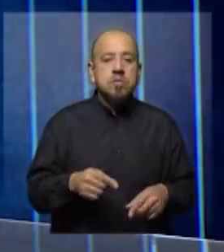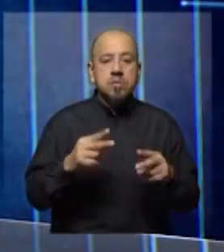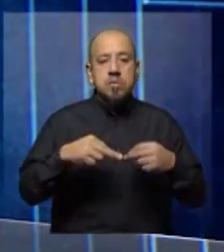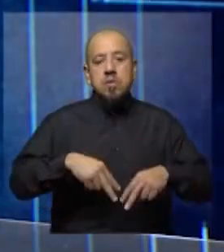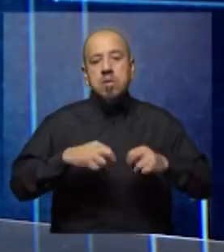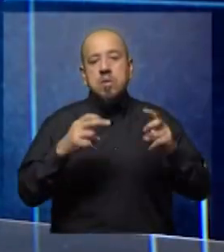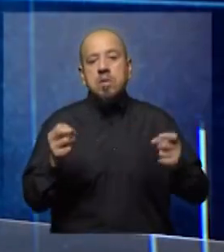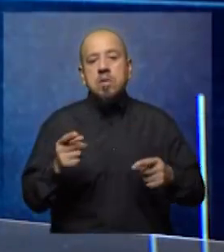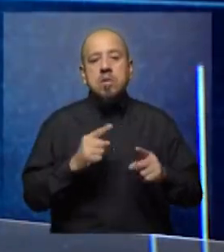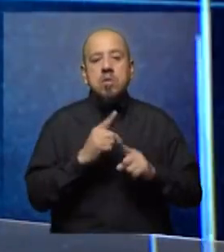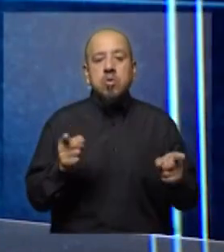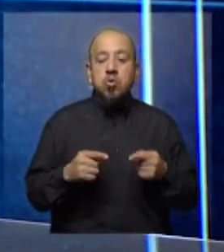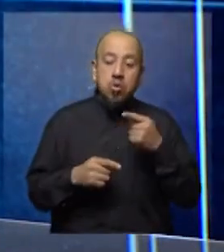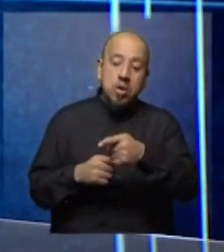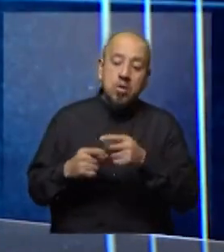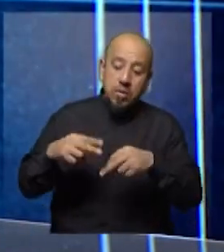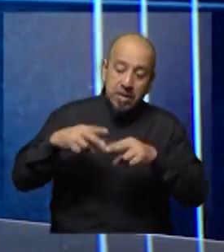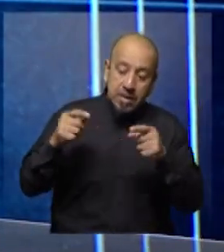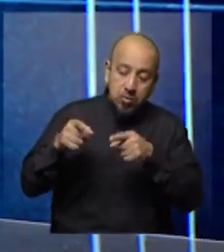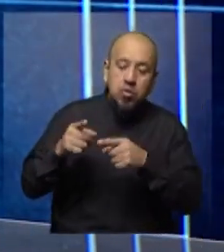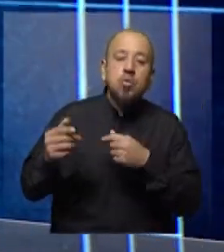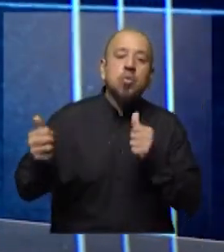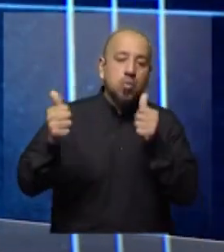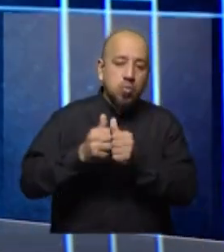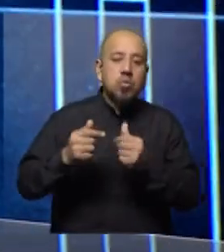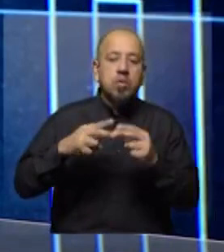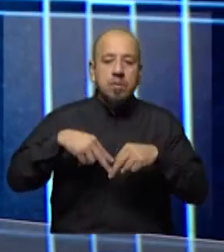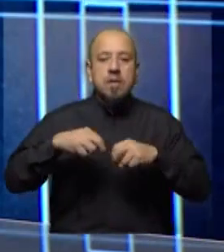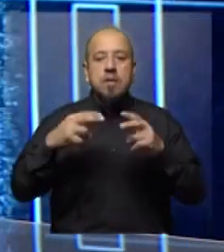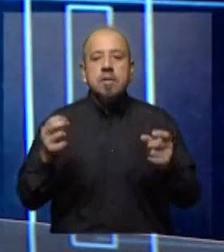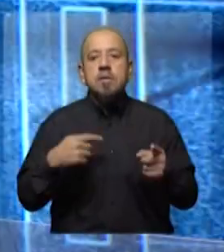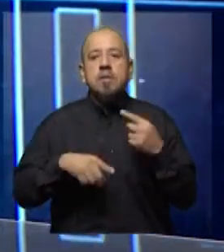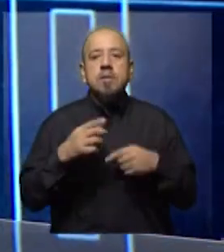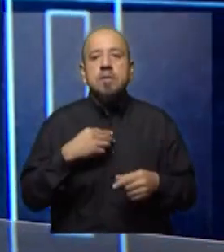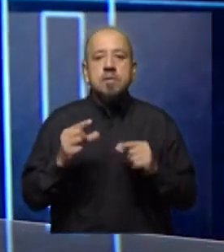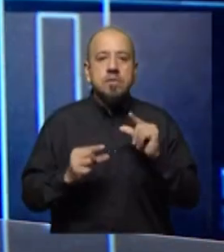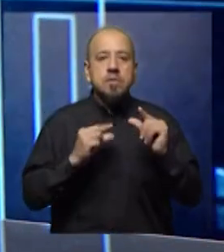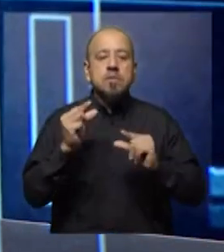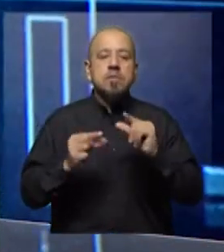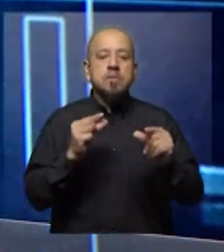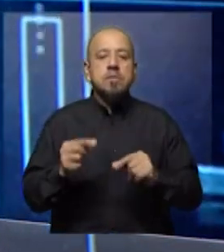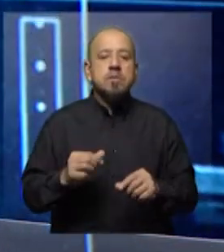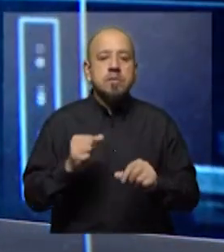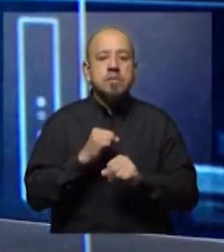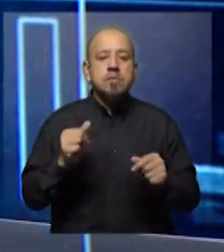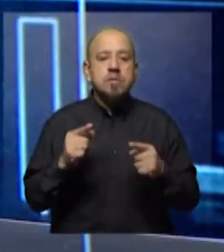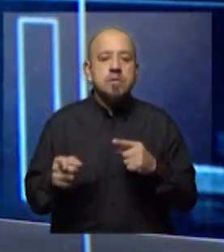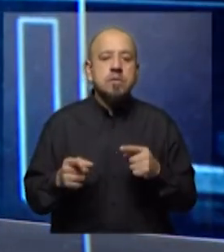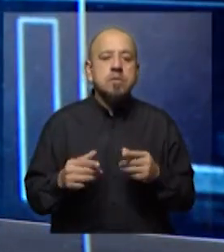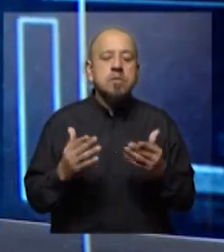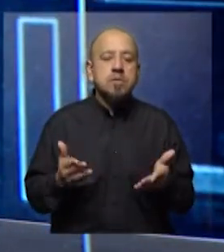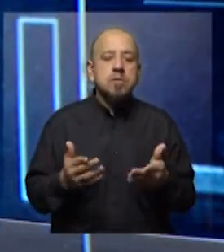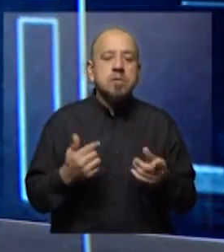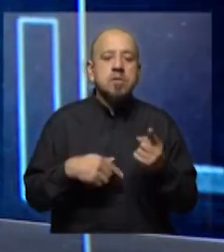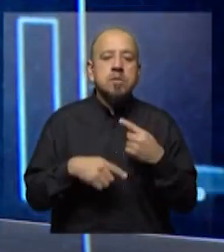juntos no a los que investigamos y donde estamos permanentemente tratando de graduar y poder ubicarnos sobre Qué